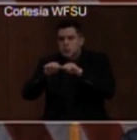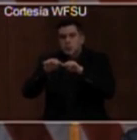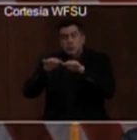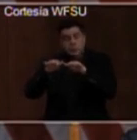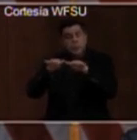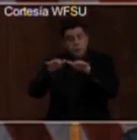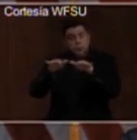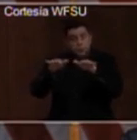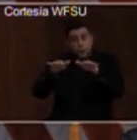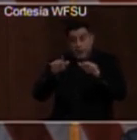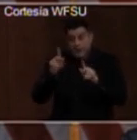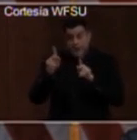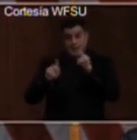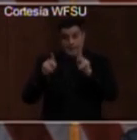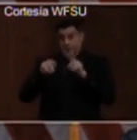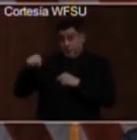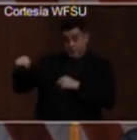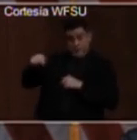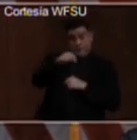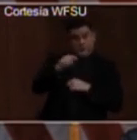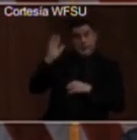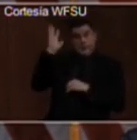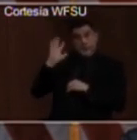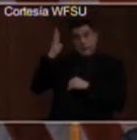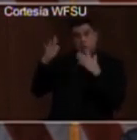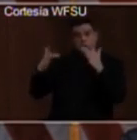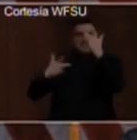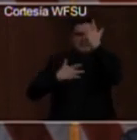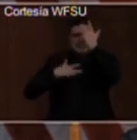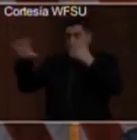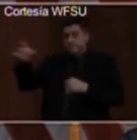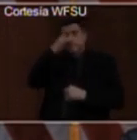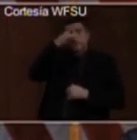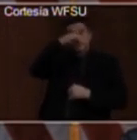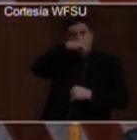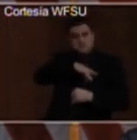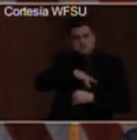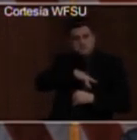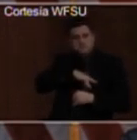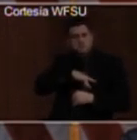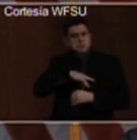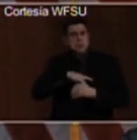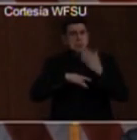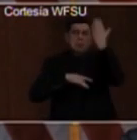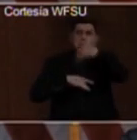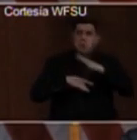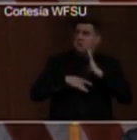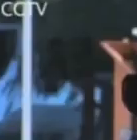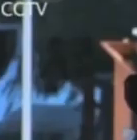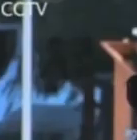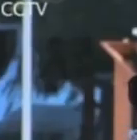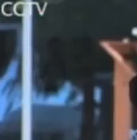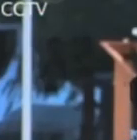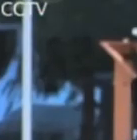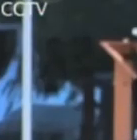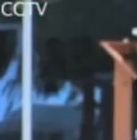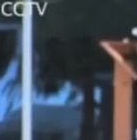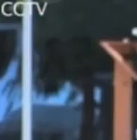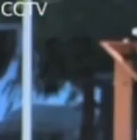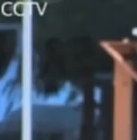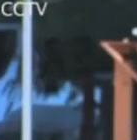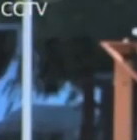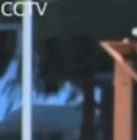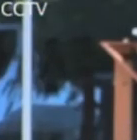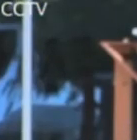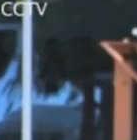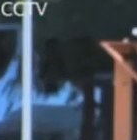oportunidad de ayudar a los que aún sufren de la enfermedad y pueden hacerlo donando su sangre. Estados Unidos encabeza a nivel